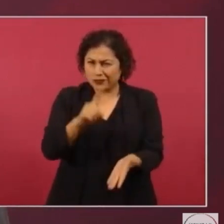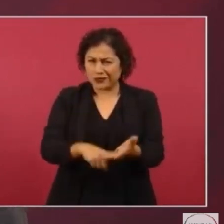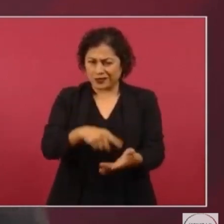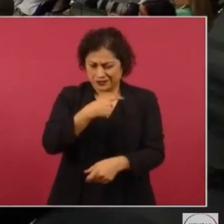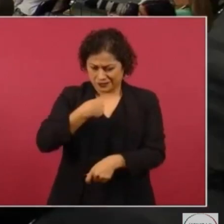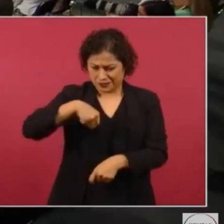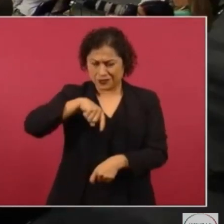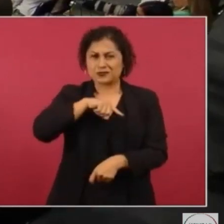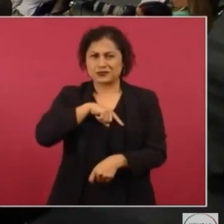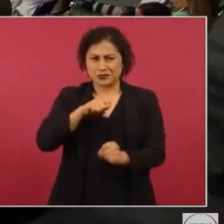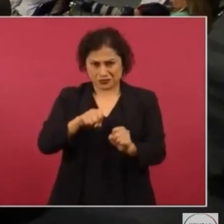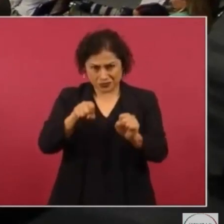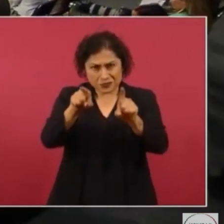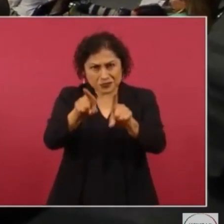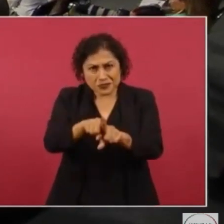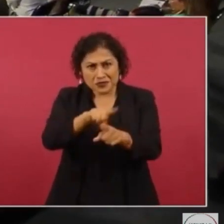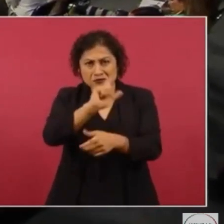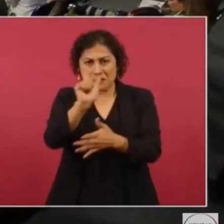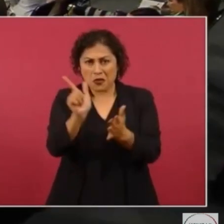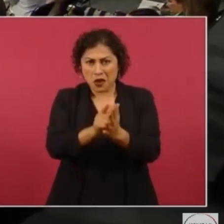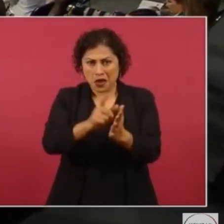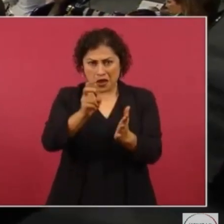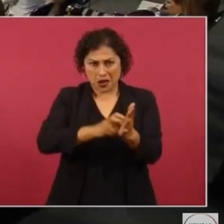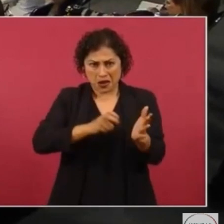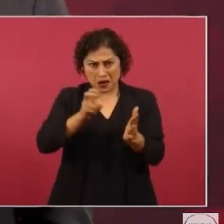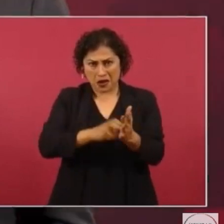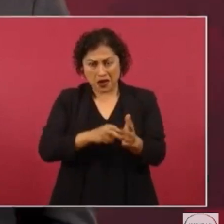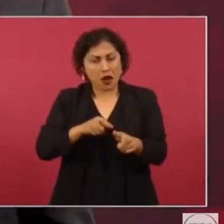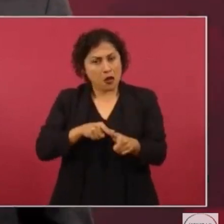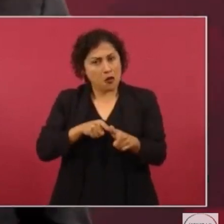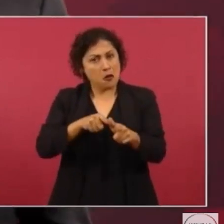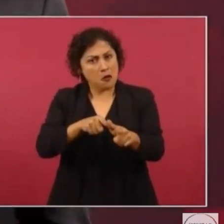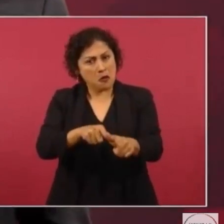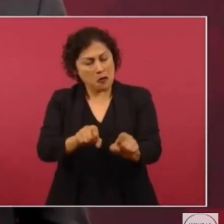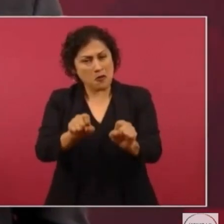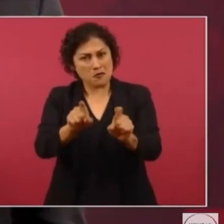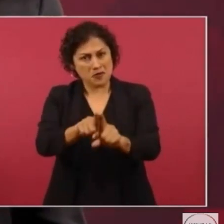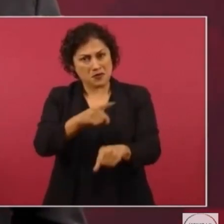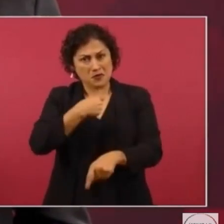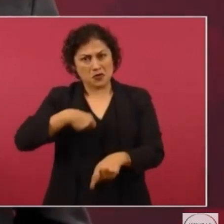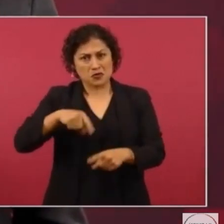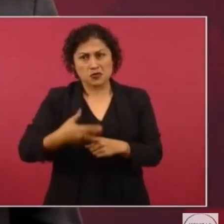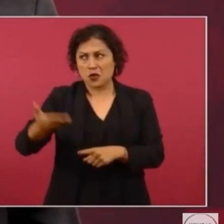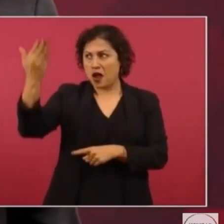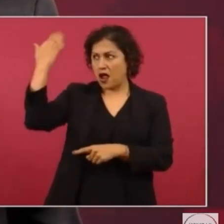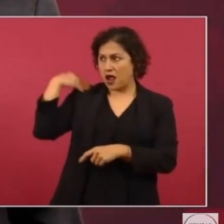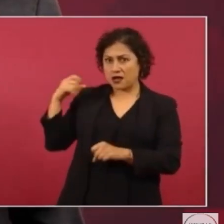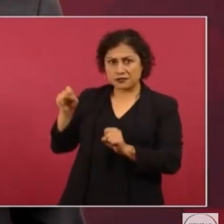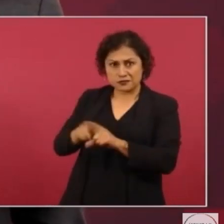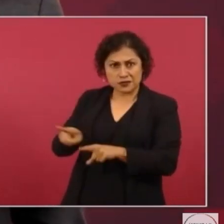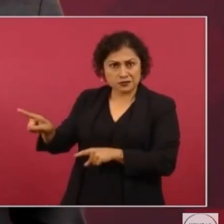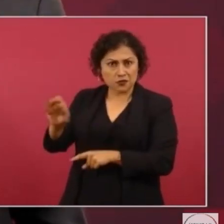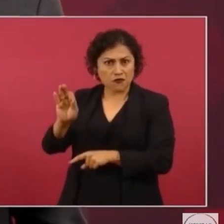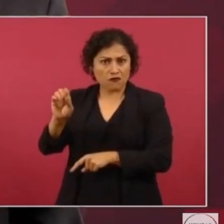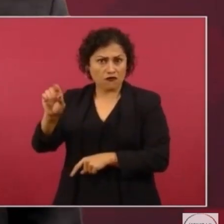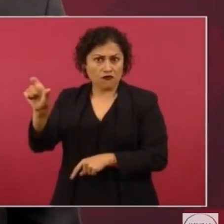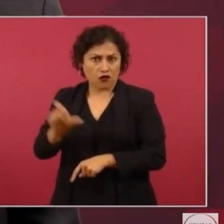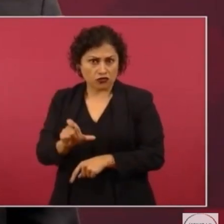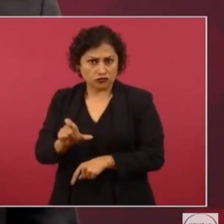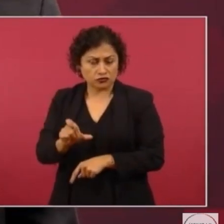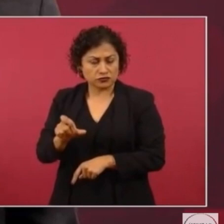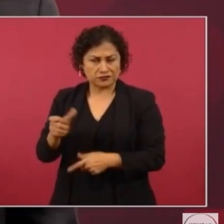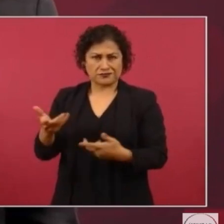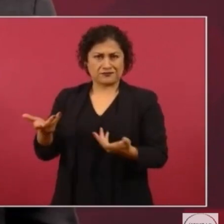que, llegando al gobierno, actuáramos como lo hizo Fox, que se